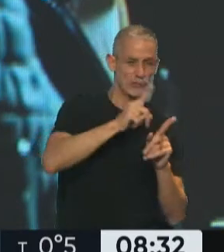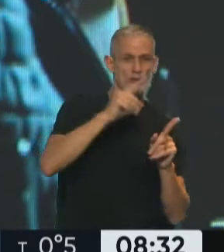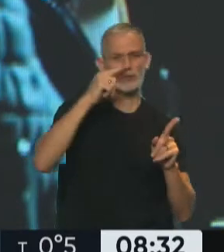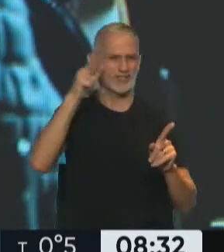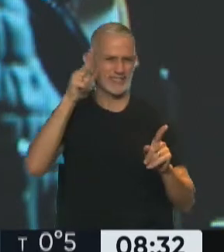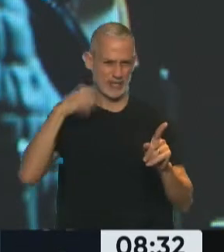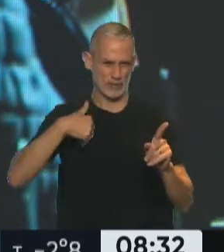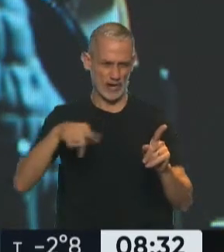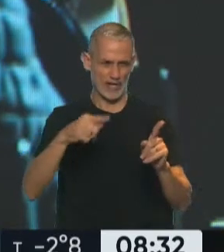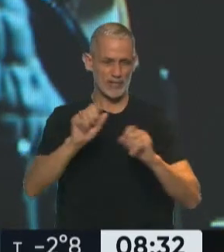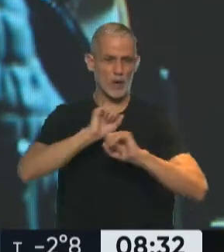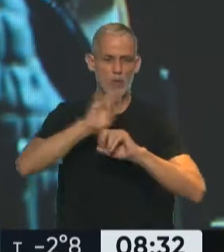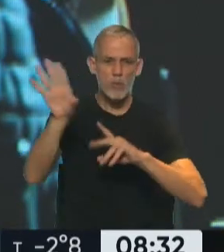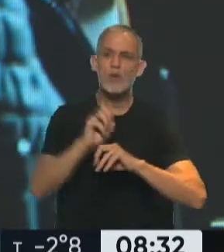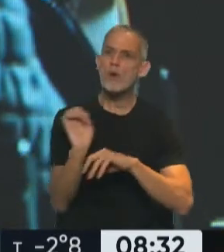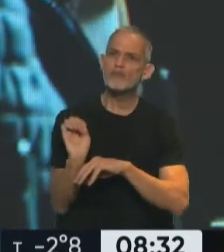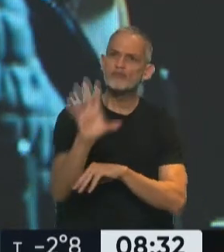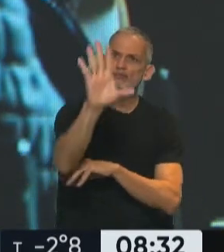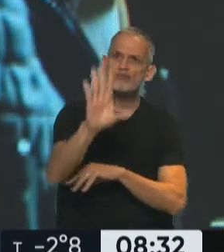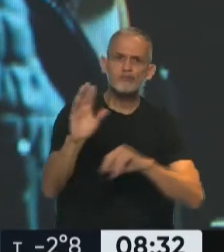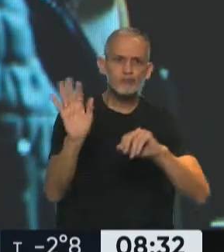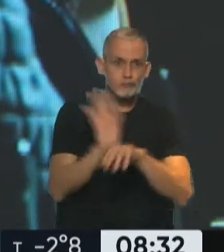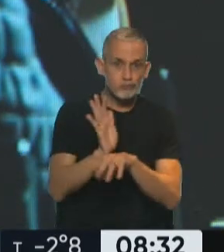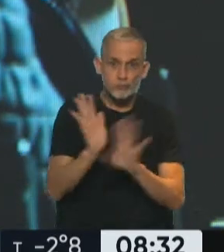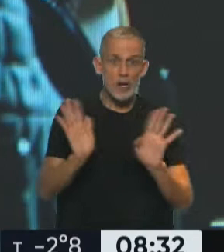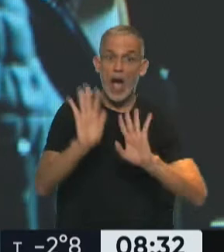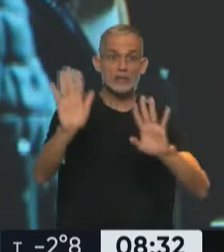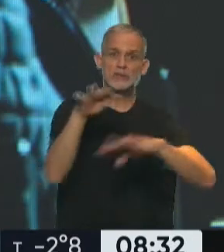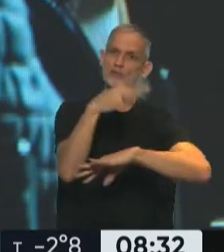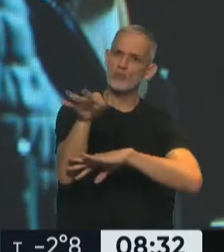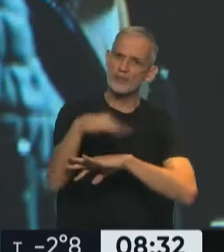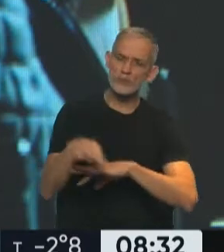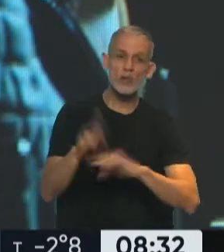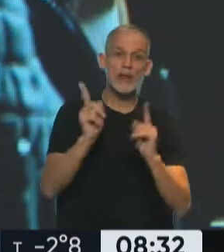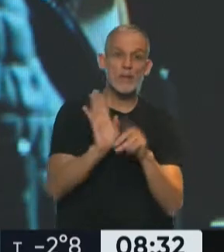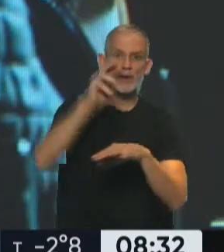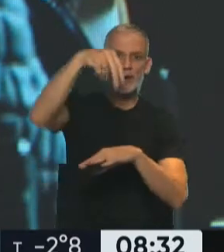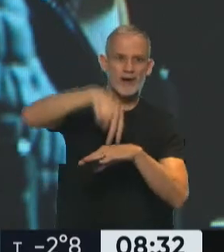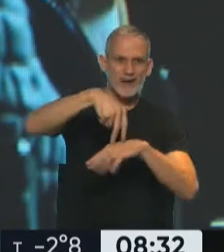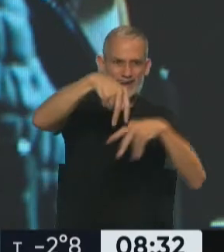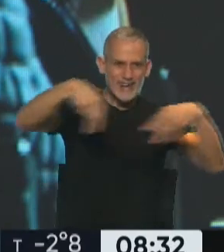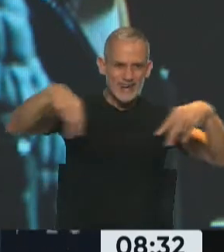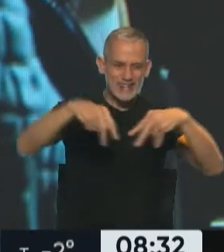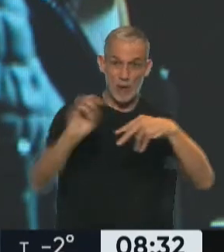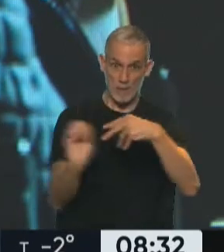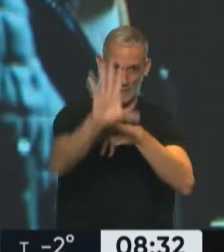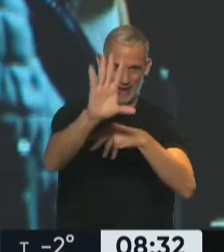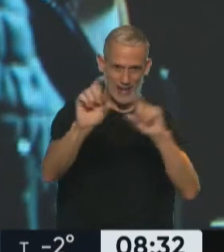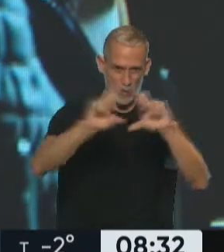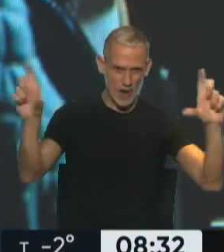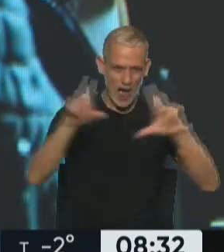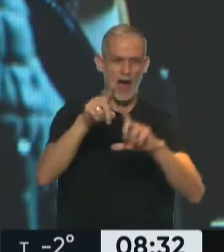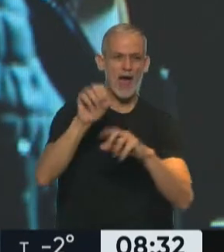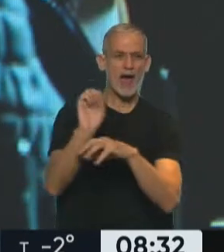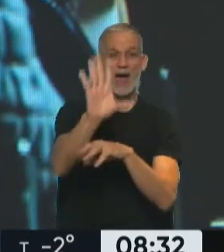propuesta? Proyección de la película, así como viene subtitulada, pero arriba del escenario, que es abajo de la